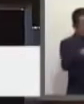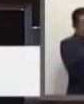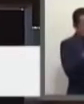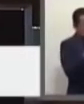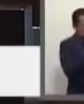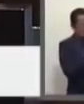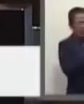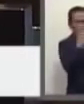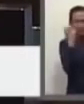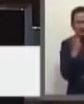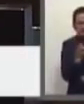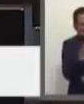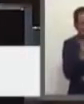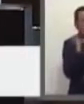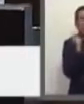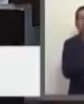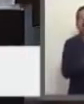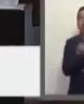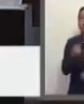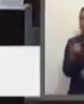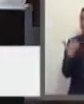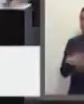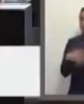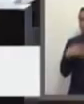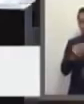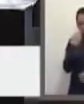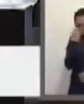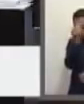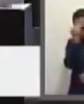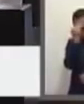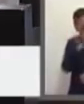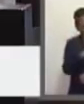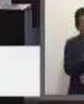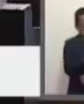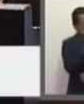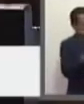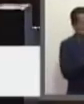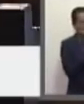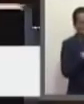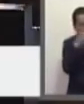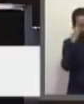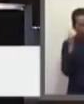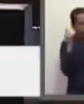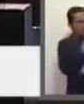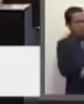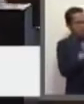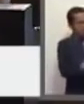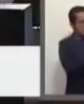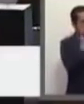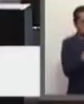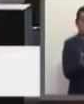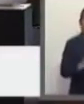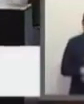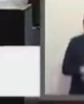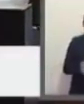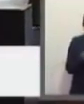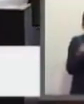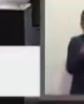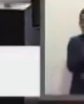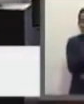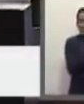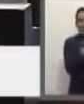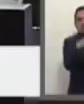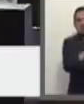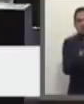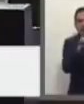del desarrollo inmobiliario porque encontraron dónde desarrollar una obra. Pues sí, bobos, es un lago, por eso está